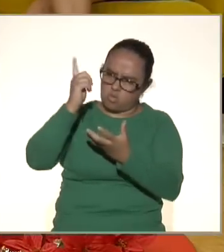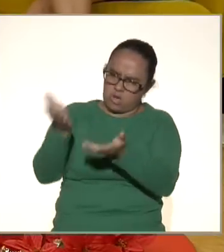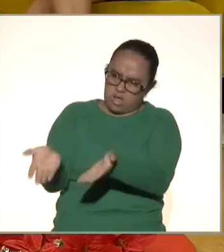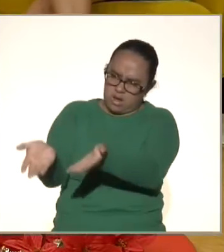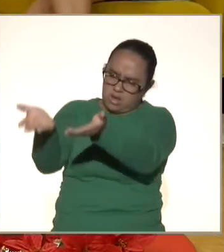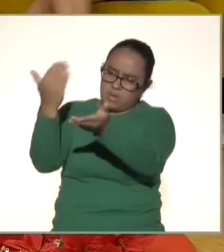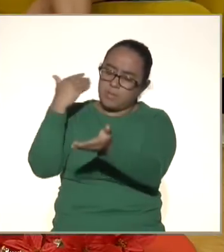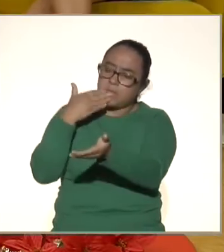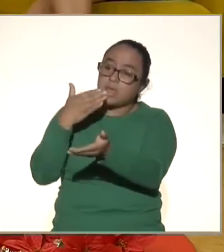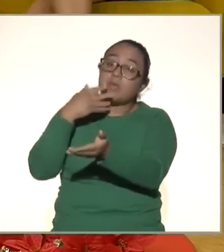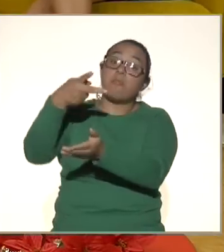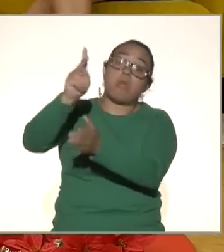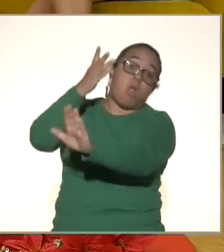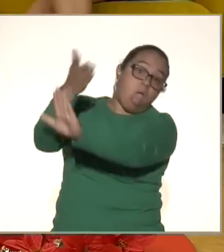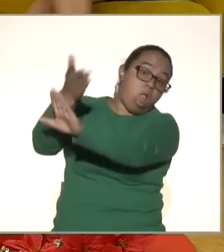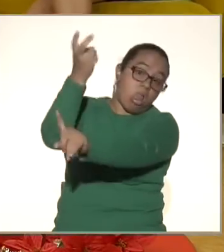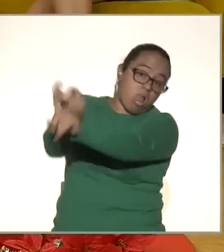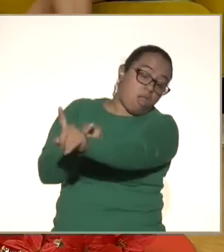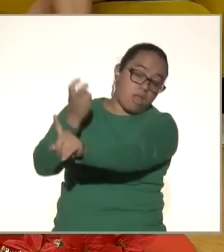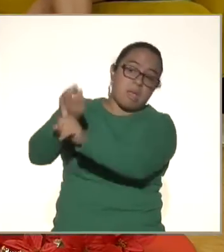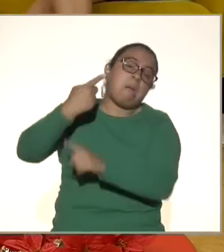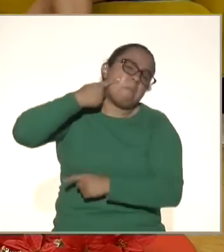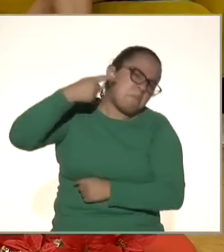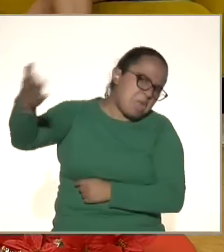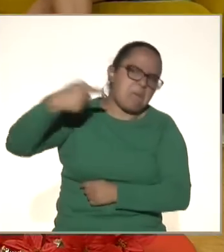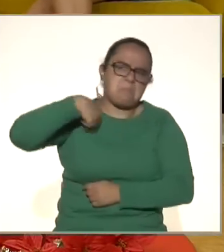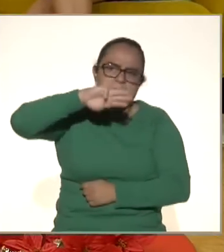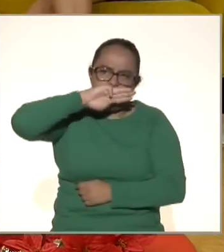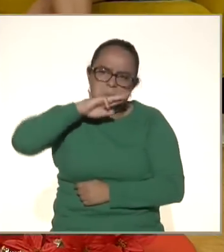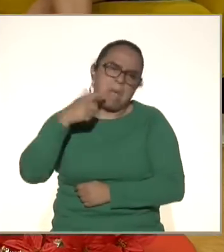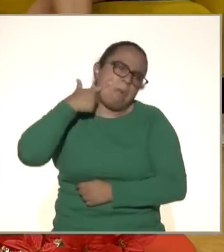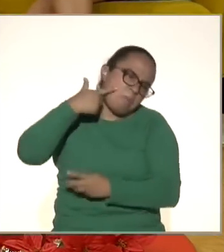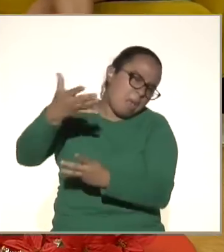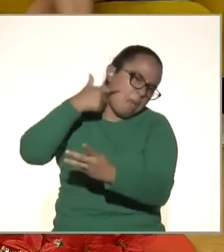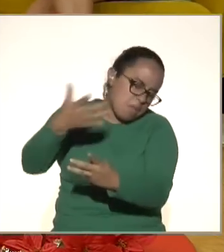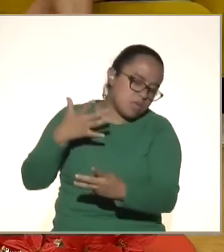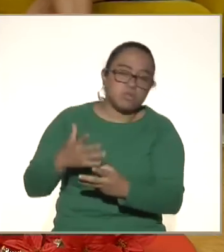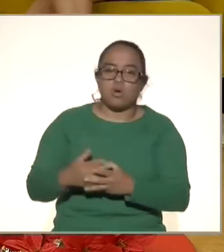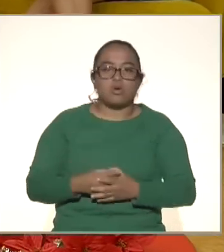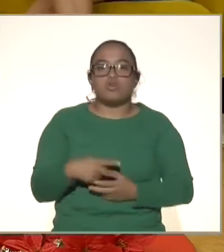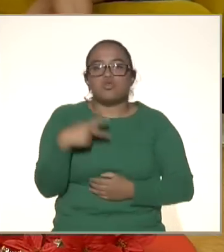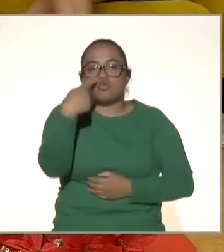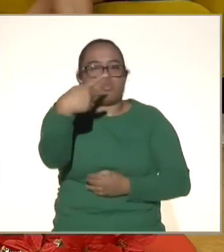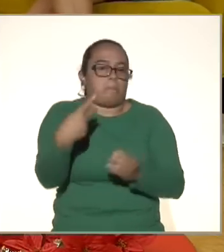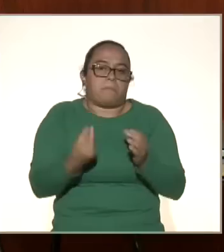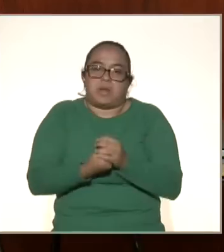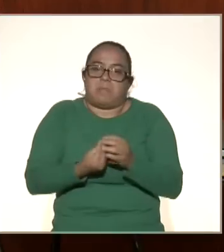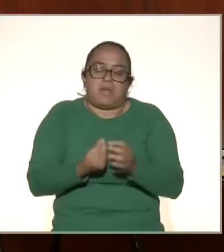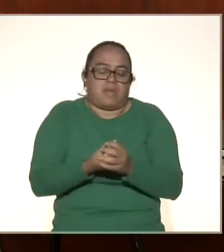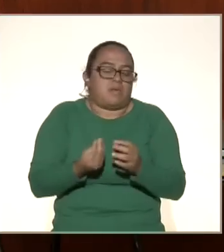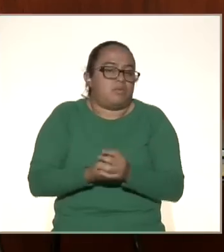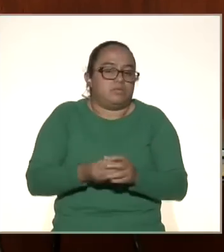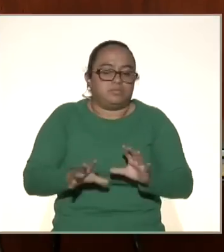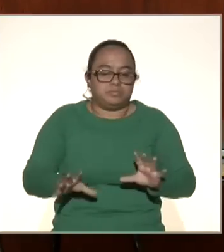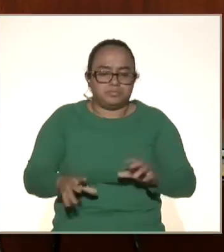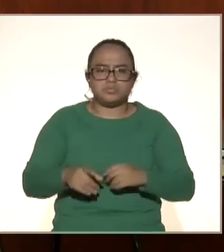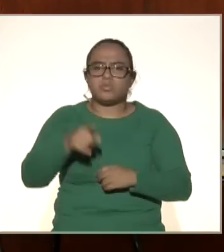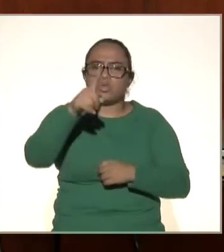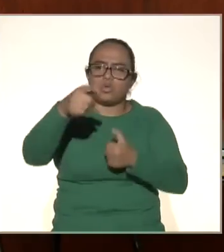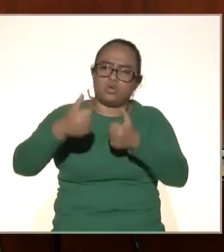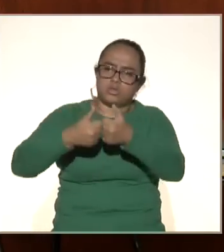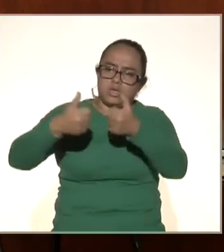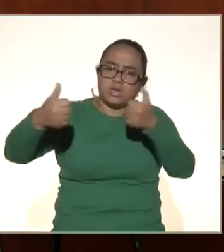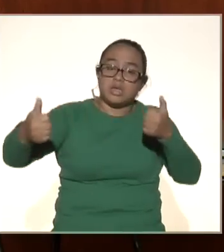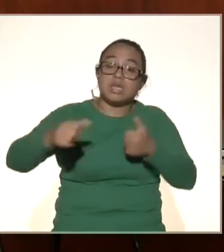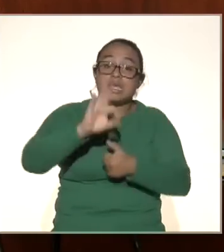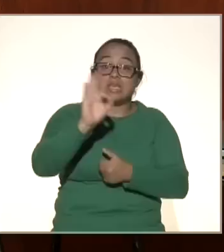vienes. O sea, no es despepitar, y es que mi mamá me... No, no, no. Eso es tuyo y es propio. ¿Ok? Entonces te separas y